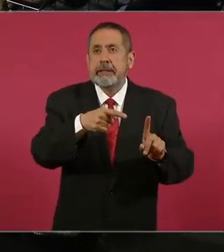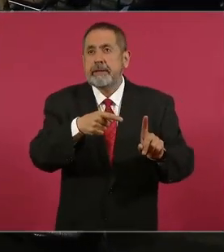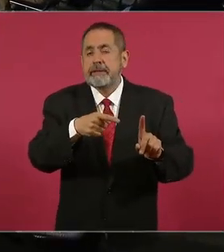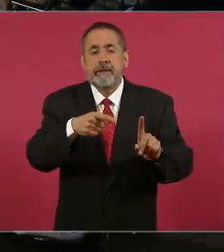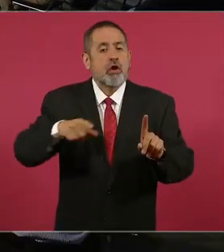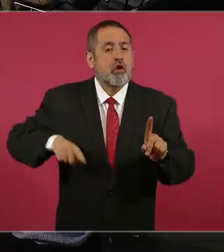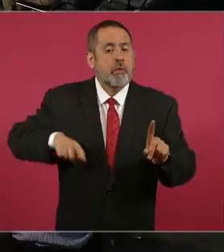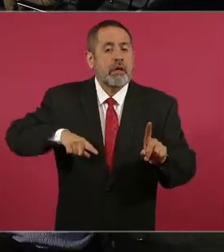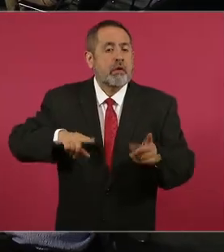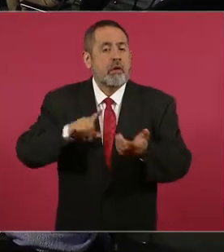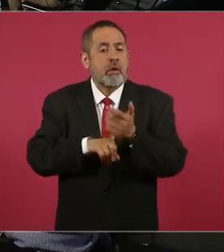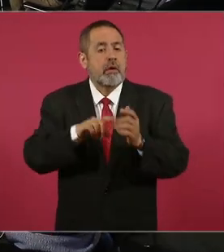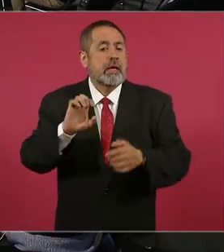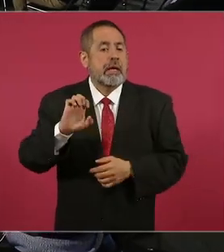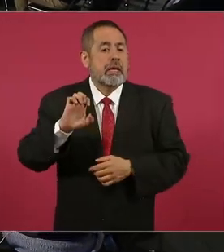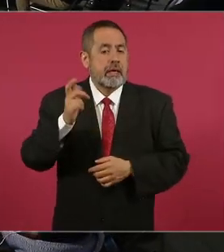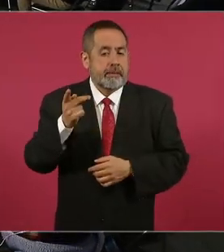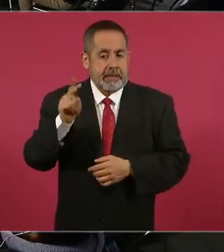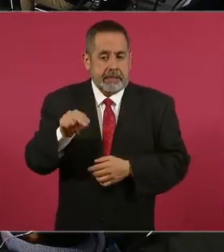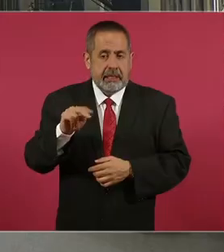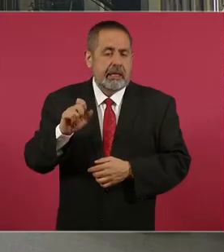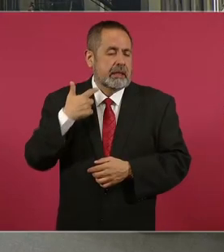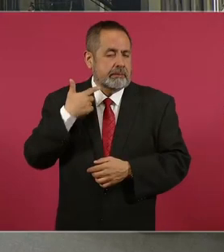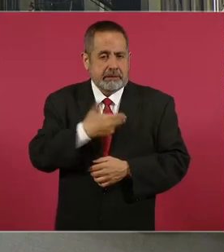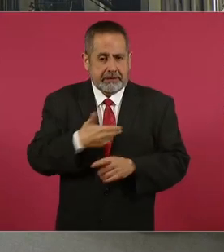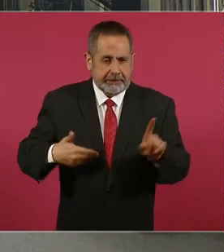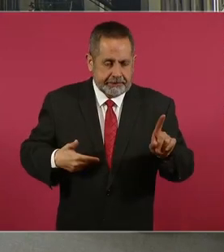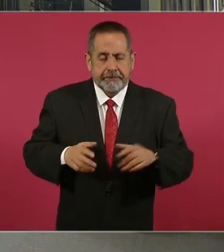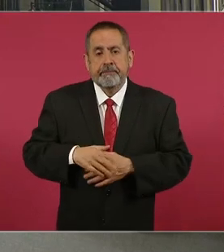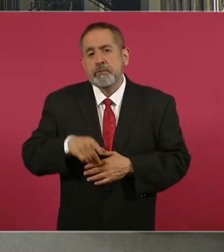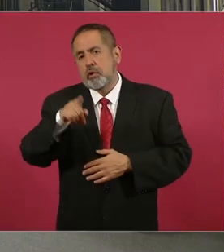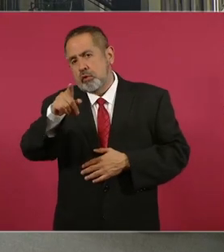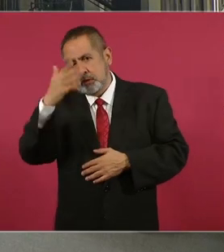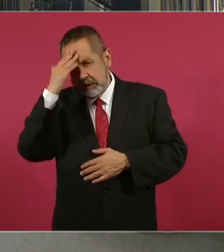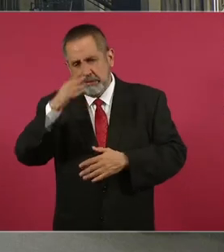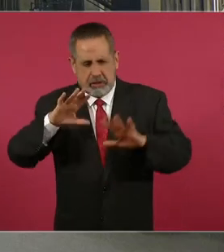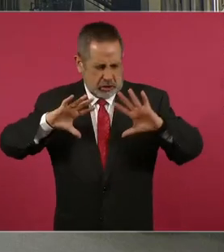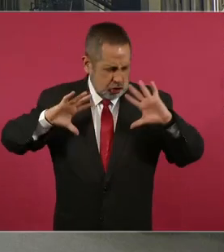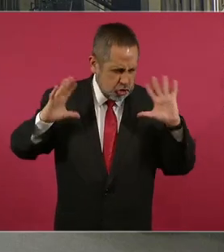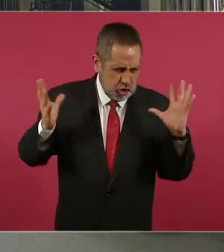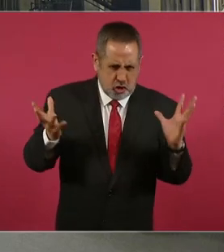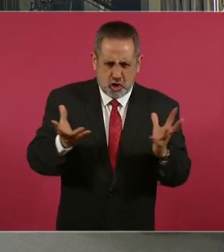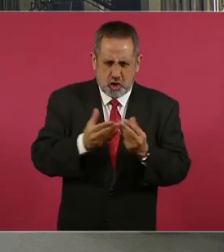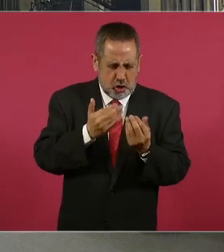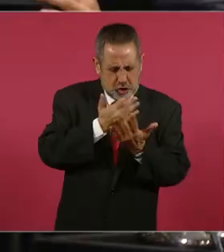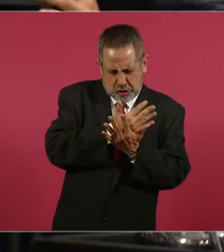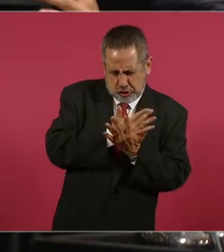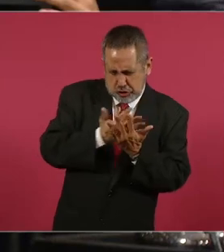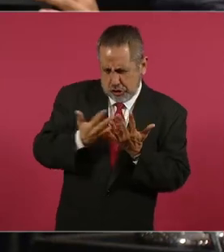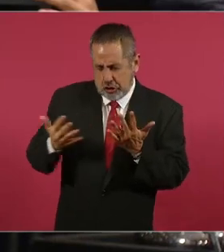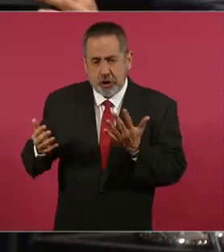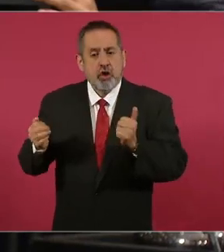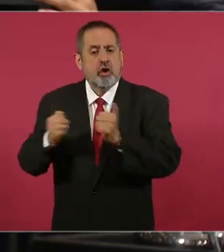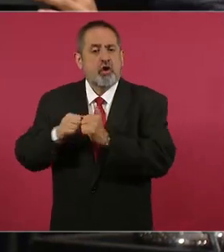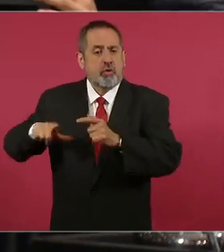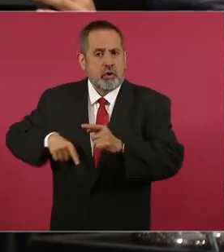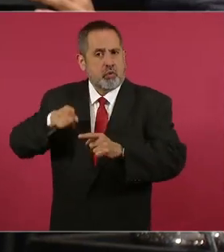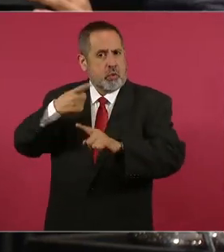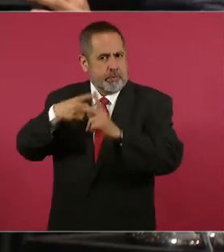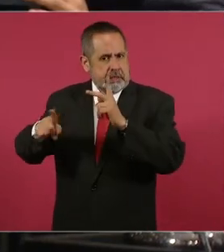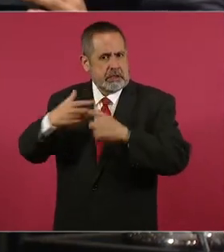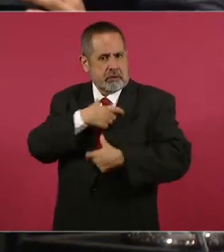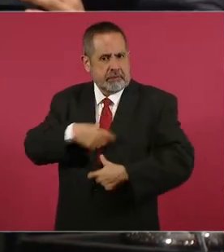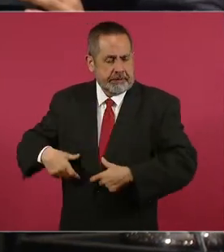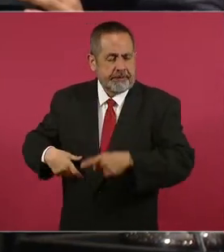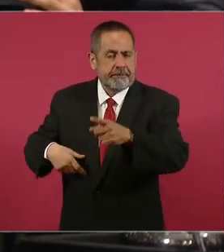del gobierno de Enrique Peña Nieto. Quisiera saber y preguntarle, presidente, usted, con todo este análisis que menciona que se ha hecho en el gobierno desde que llegó,